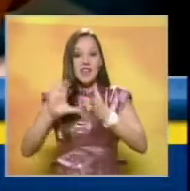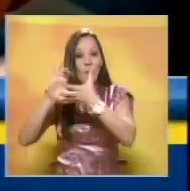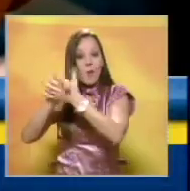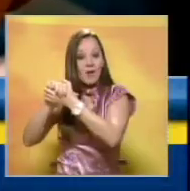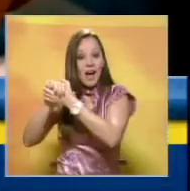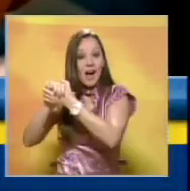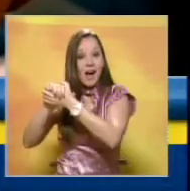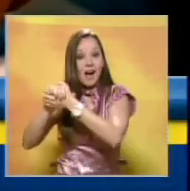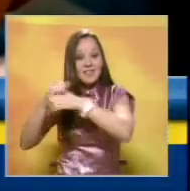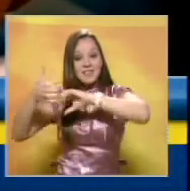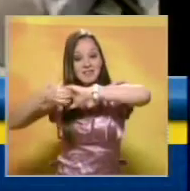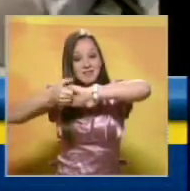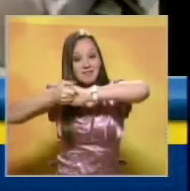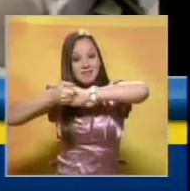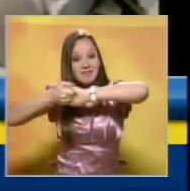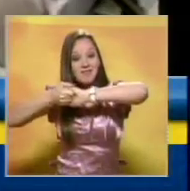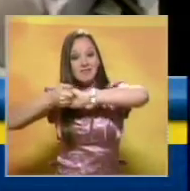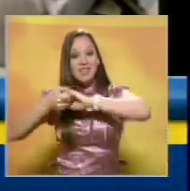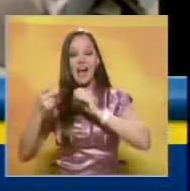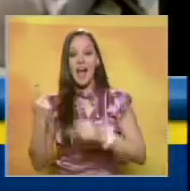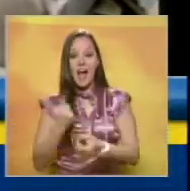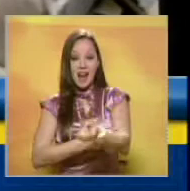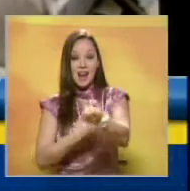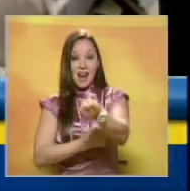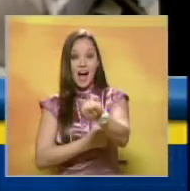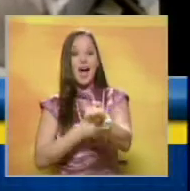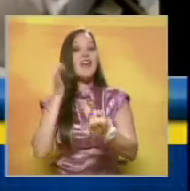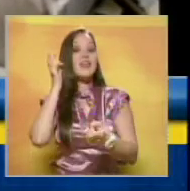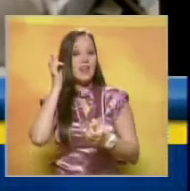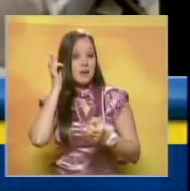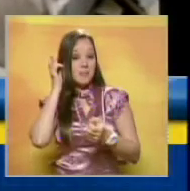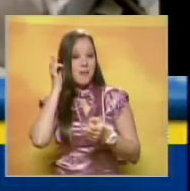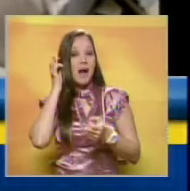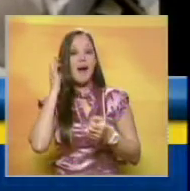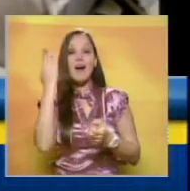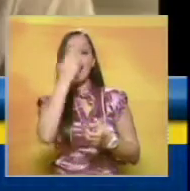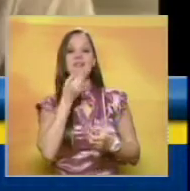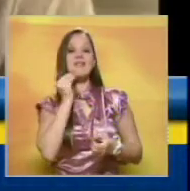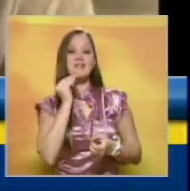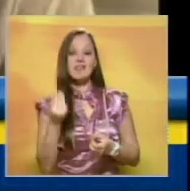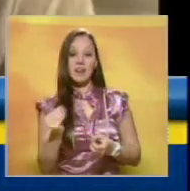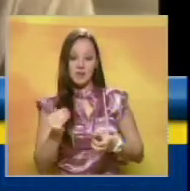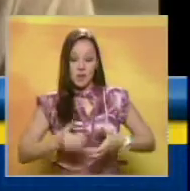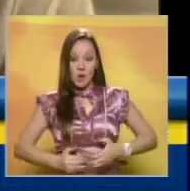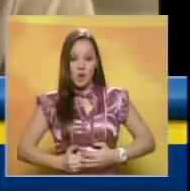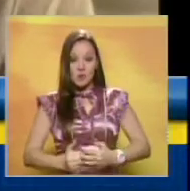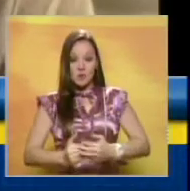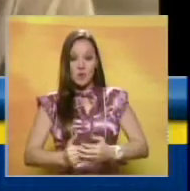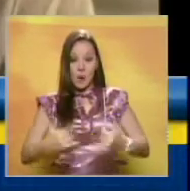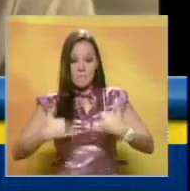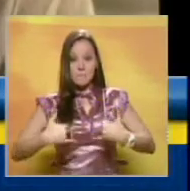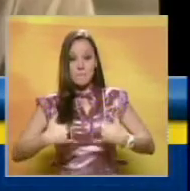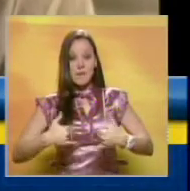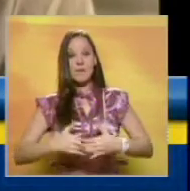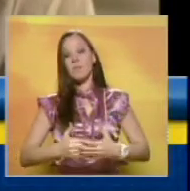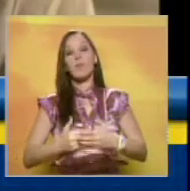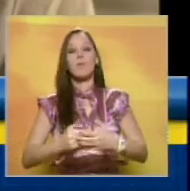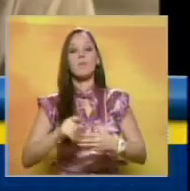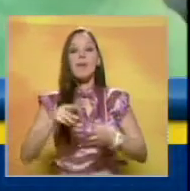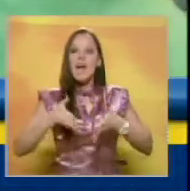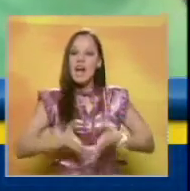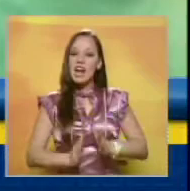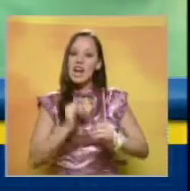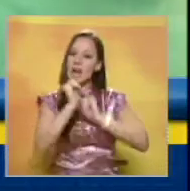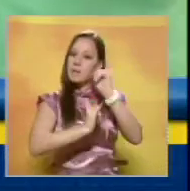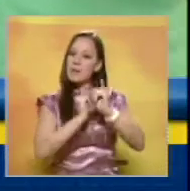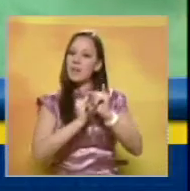las Madres. Las hermanas estuvieron juntas en el mismo saco amniótico, pero con cordones umbilicales separados. Las niñas nacieron después de